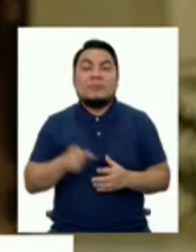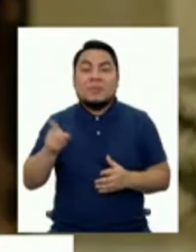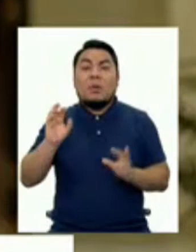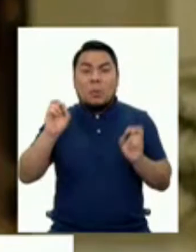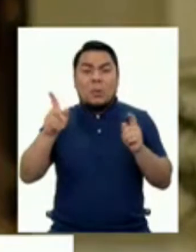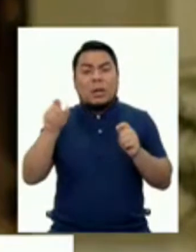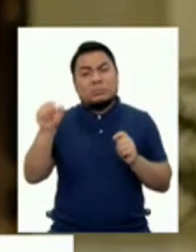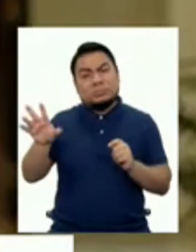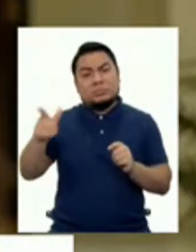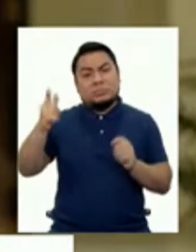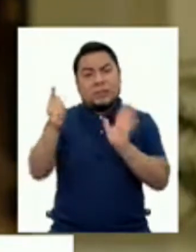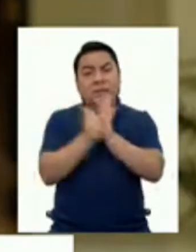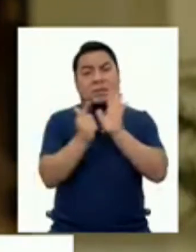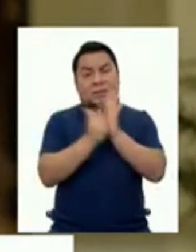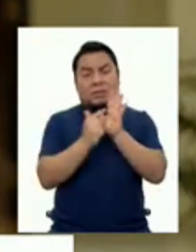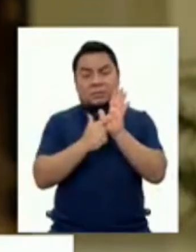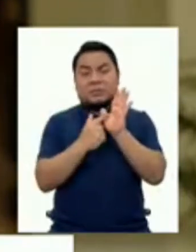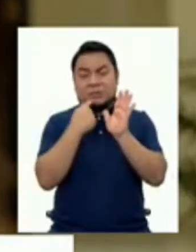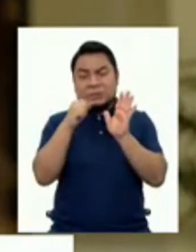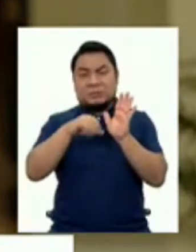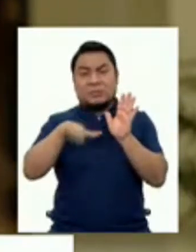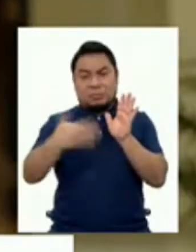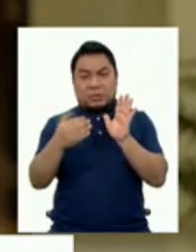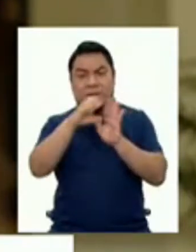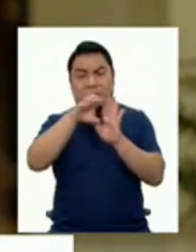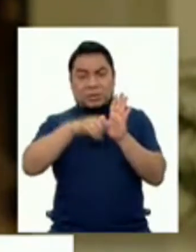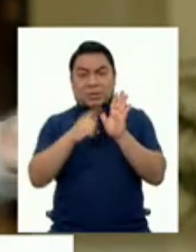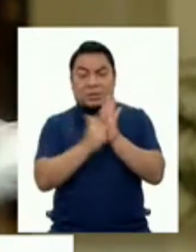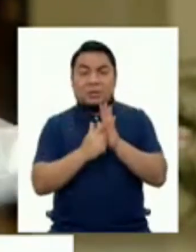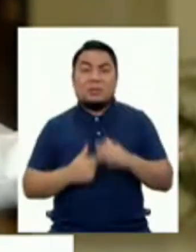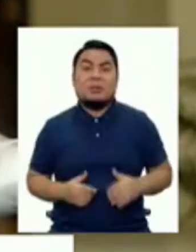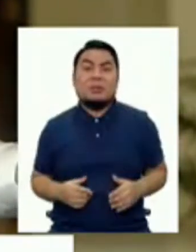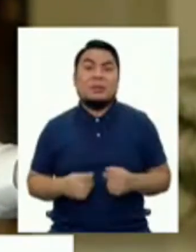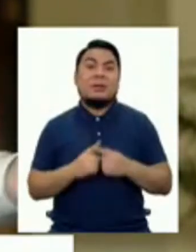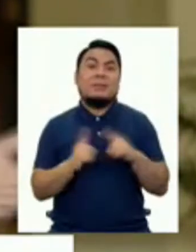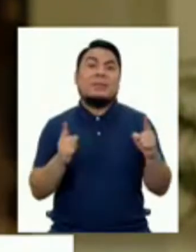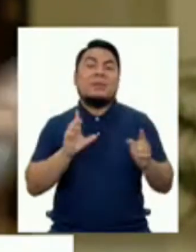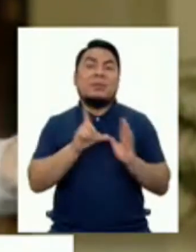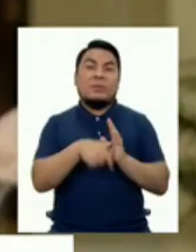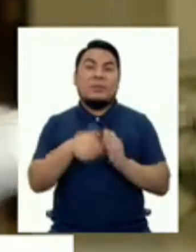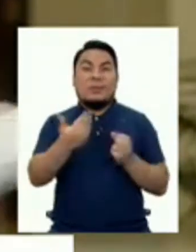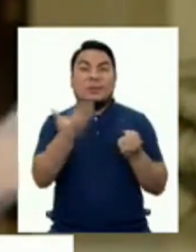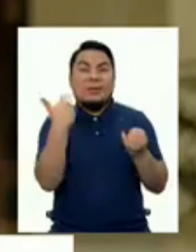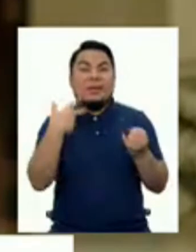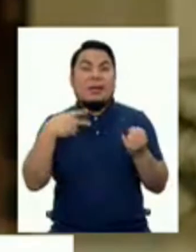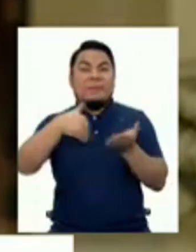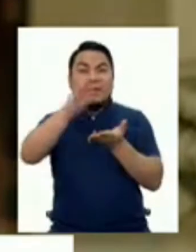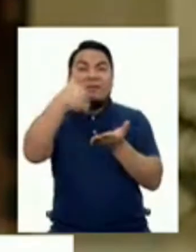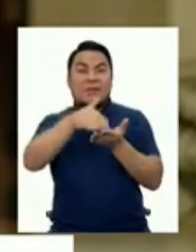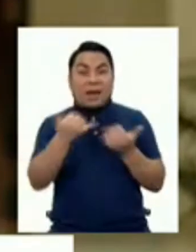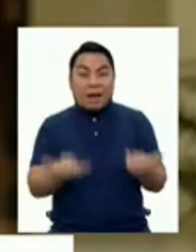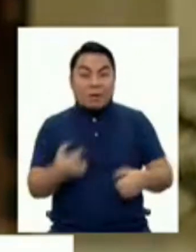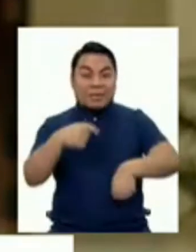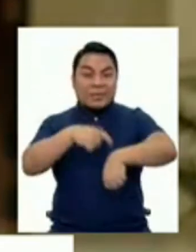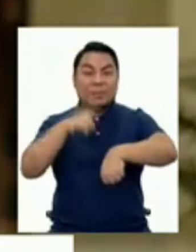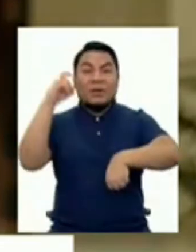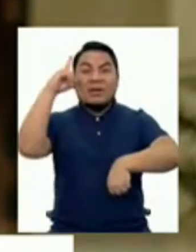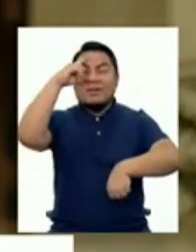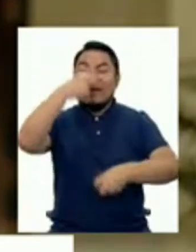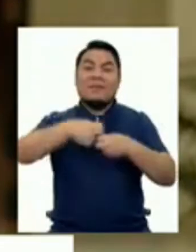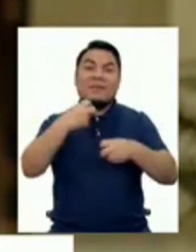legal que está plenamente establecida, pero que haya 6 pedidos de interpelación en pleno proceso de estado de